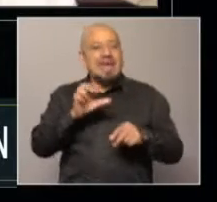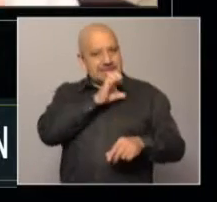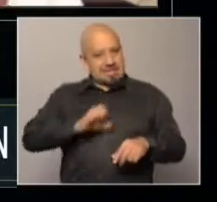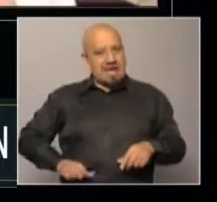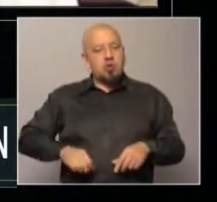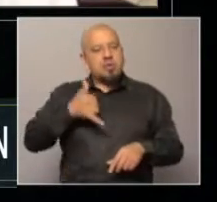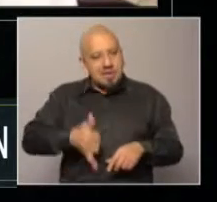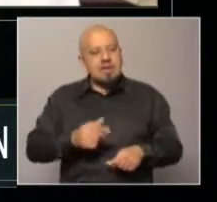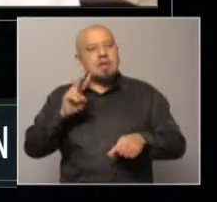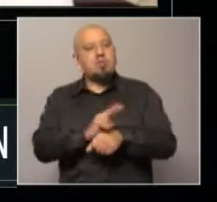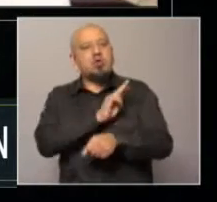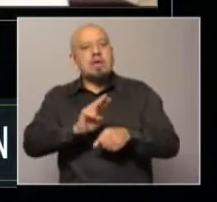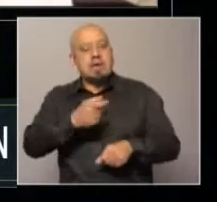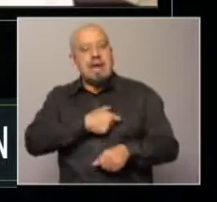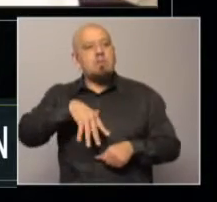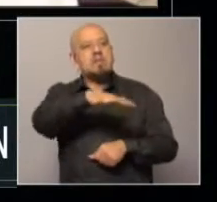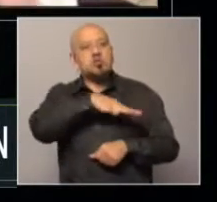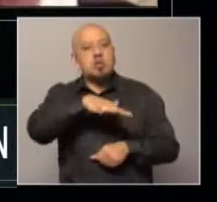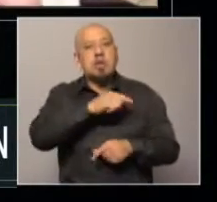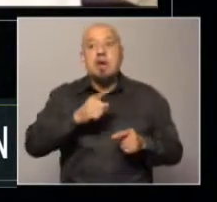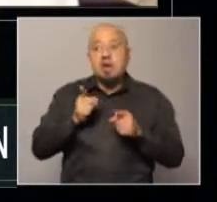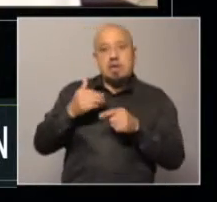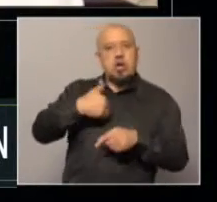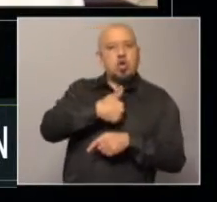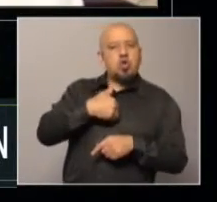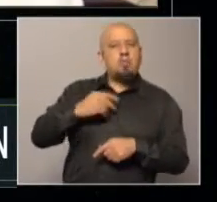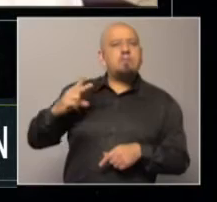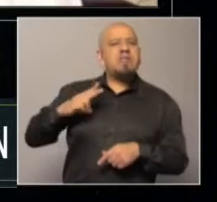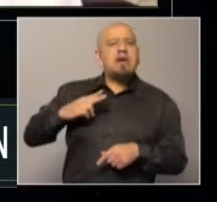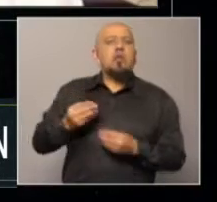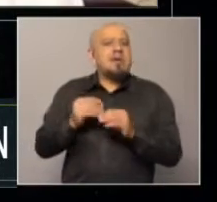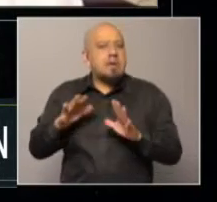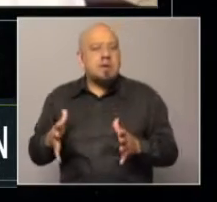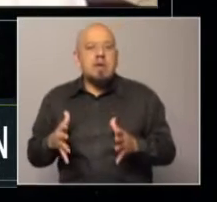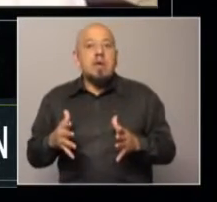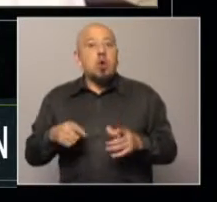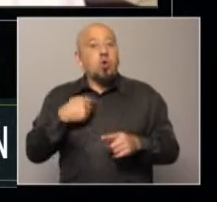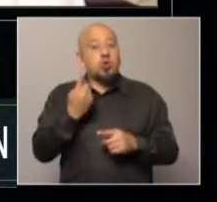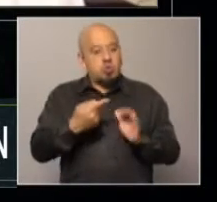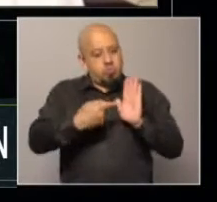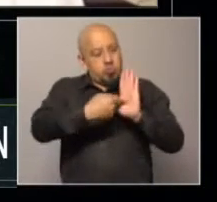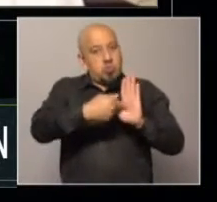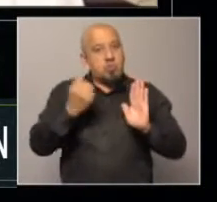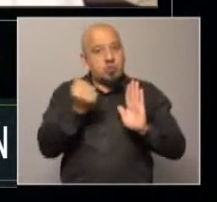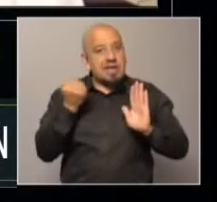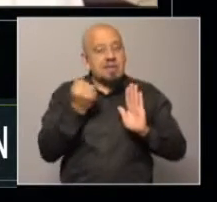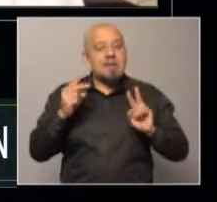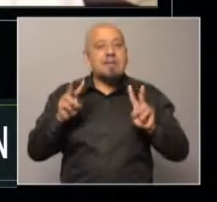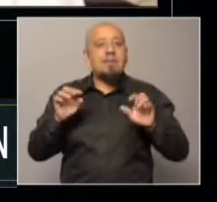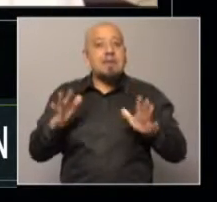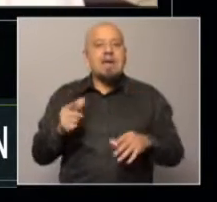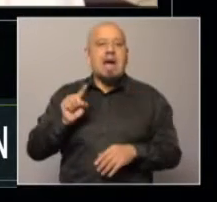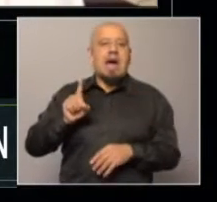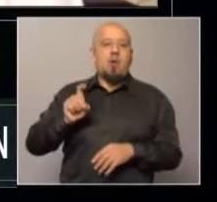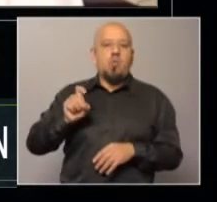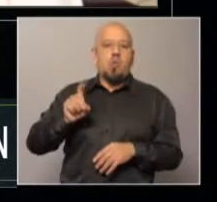ser uno de los temas, y el rol de los privados. Y el último tiene que ver con el agua. Yo creo que el tema del agua, que